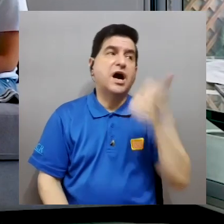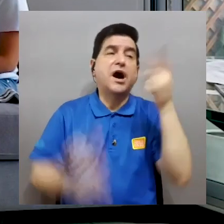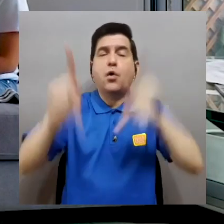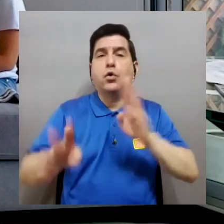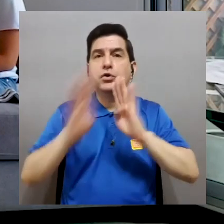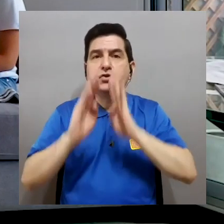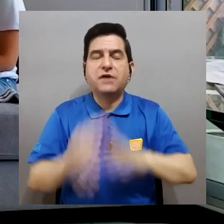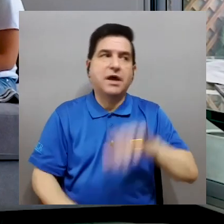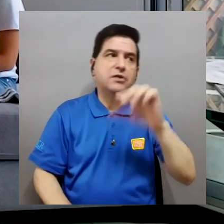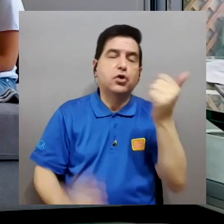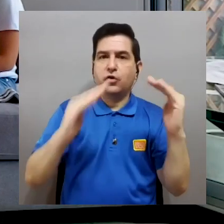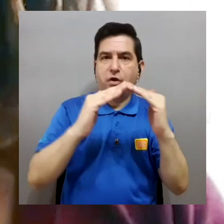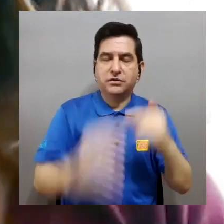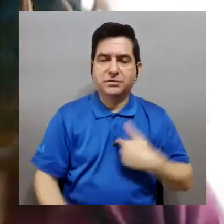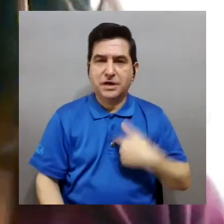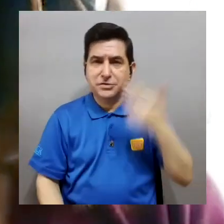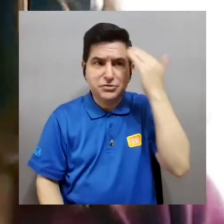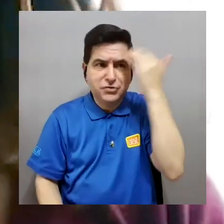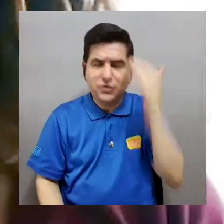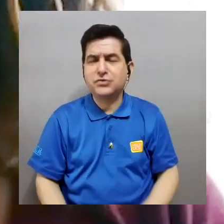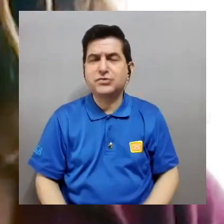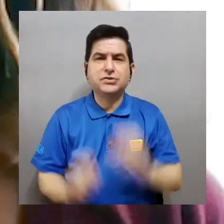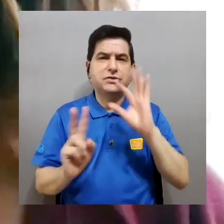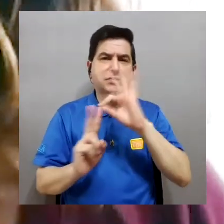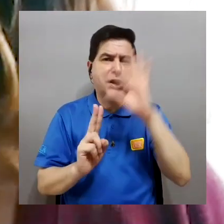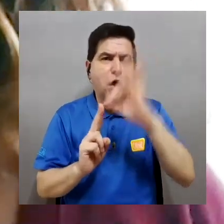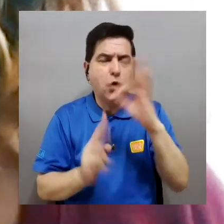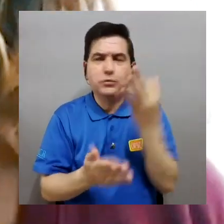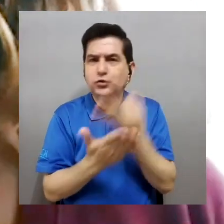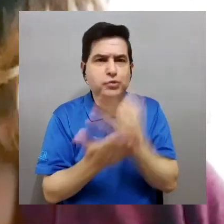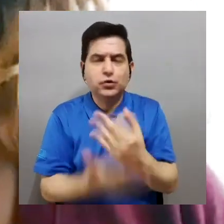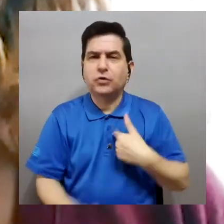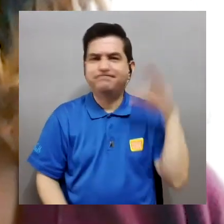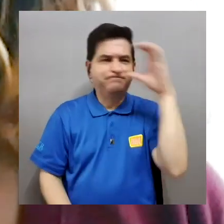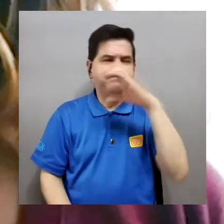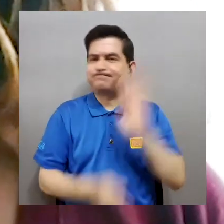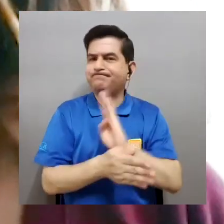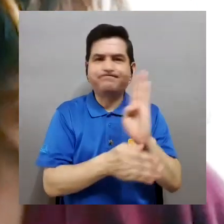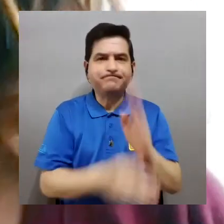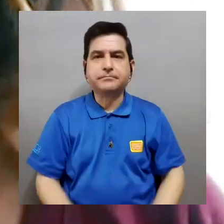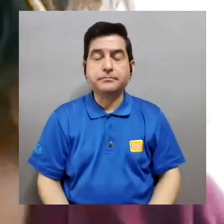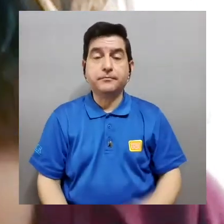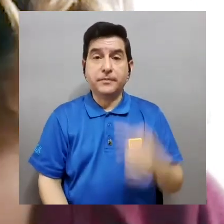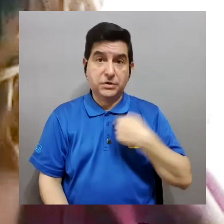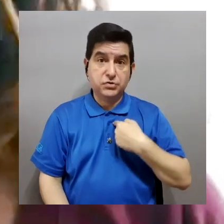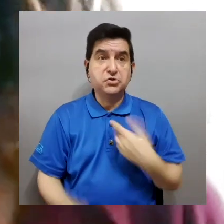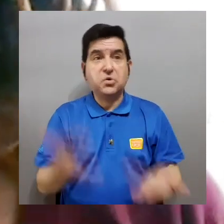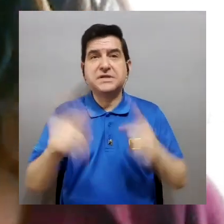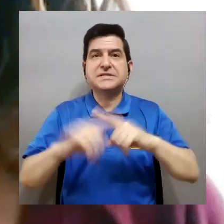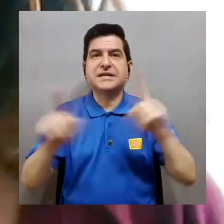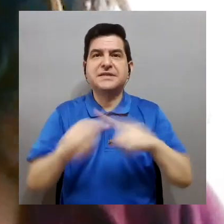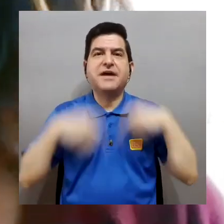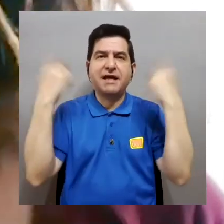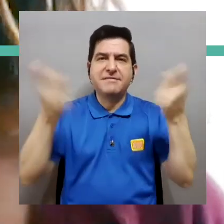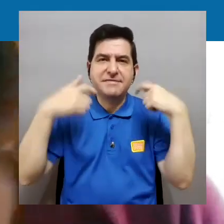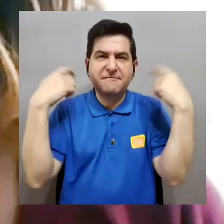vecinos. No sé mucho de las opciones de financiamiento, no he buscado bancos, he ido a una que